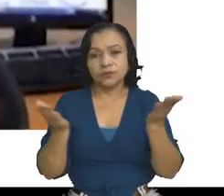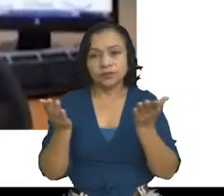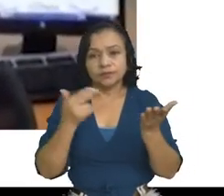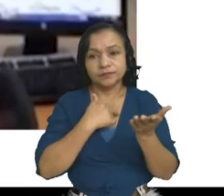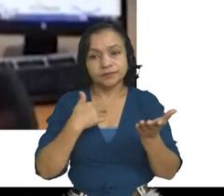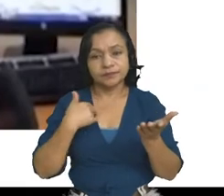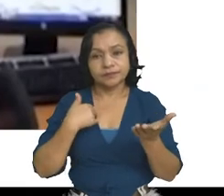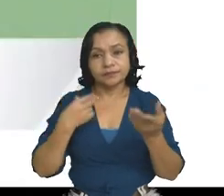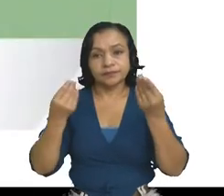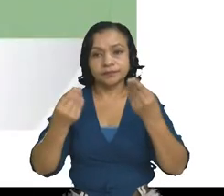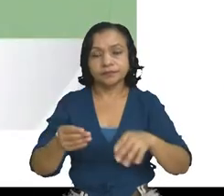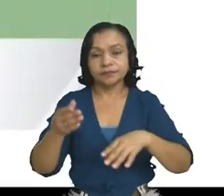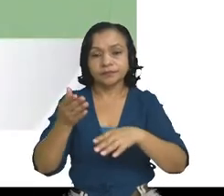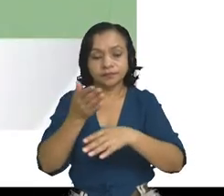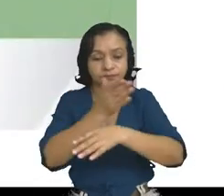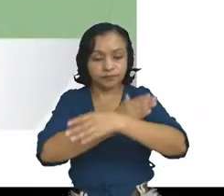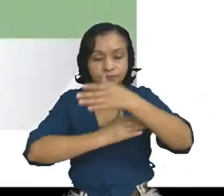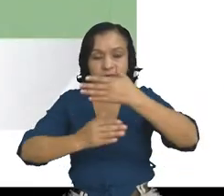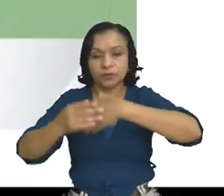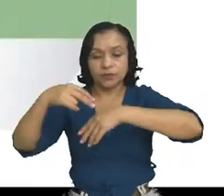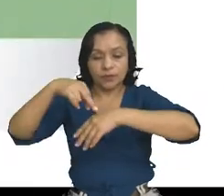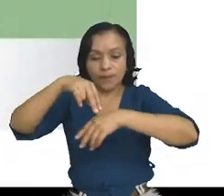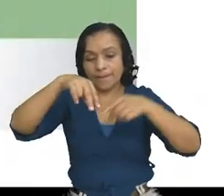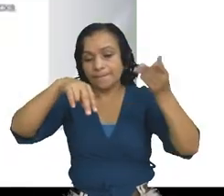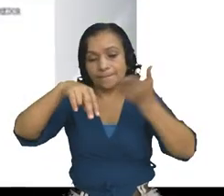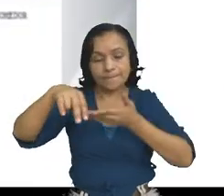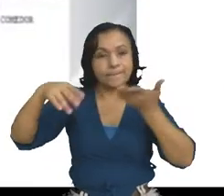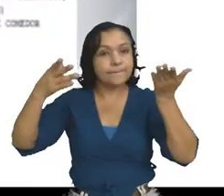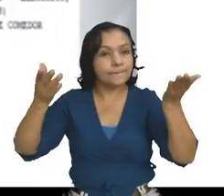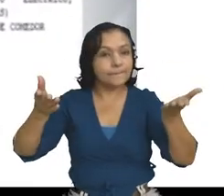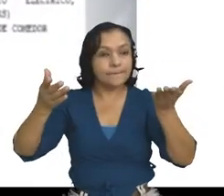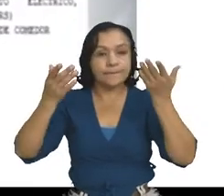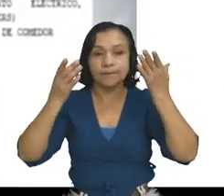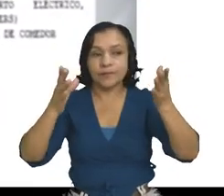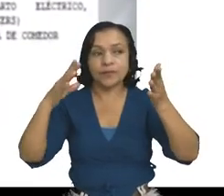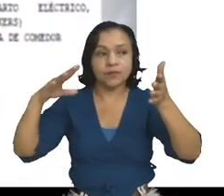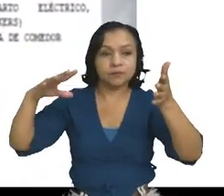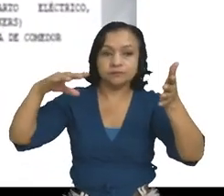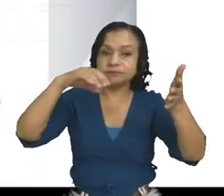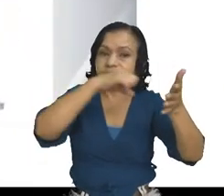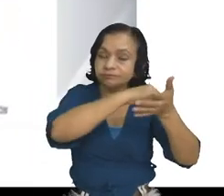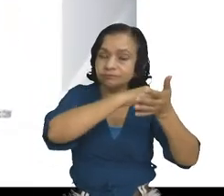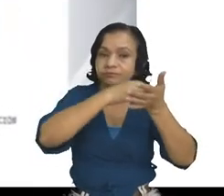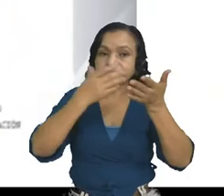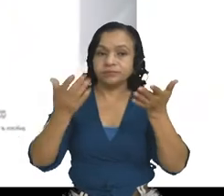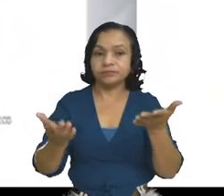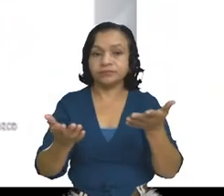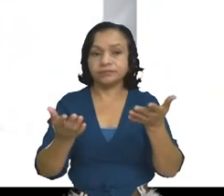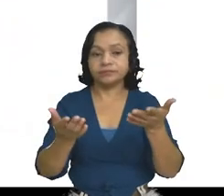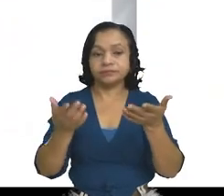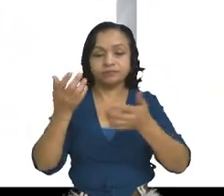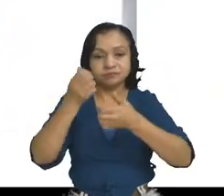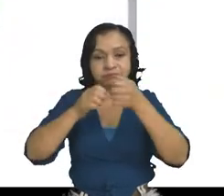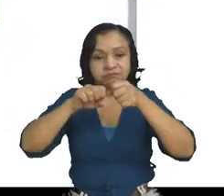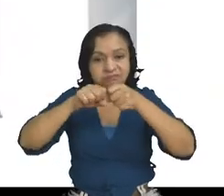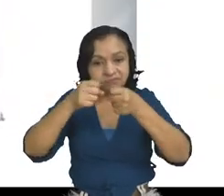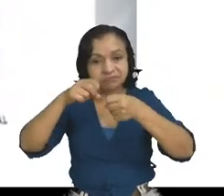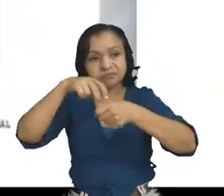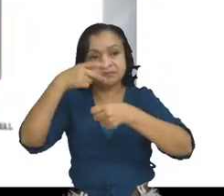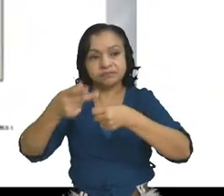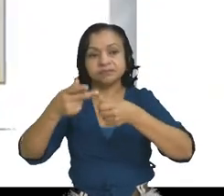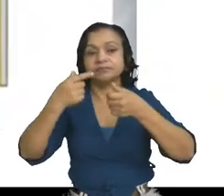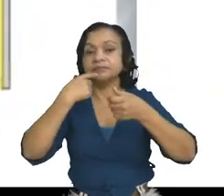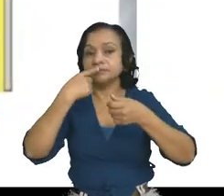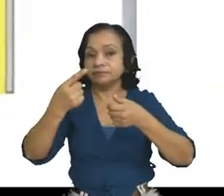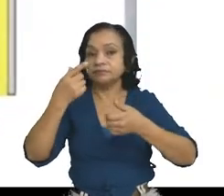la pérdida de un miembro, de un brazo o una pierna, o productos de accidentes, productos de traumas que dejan una